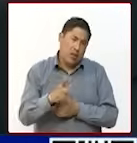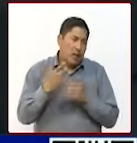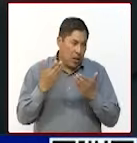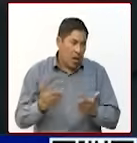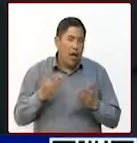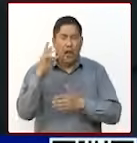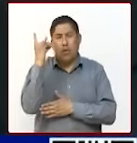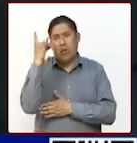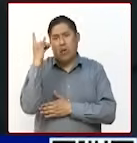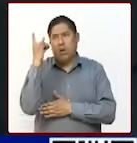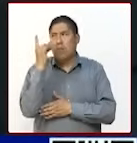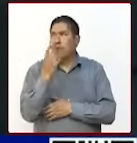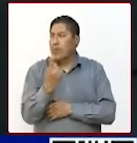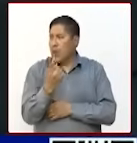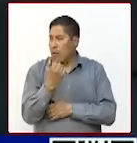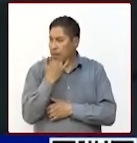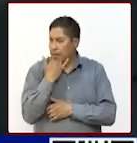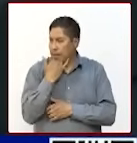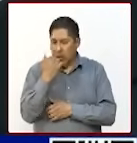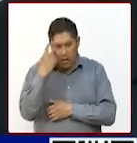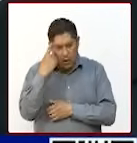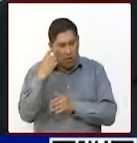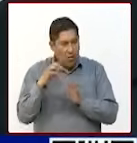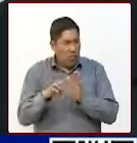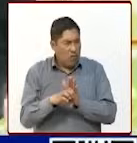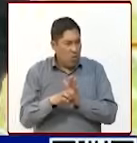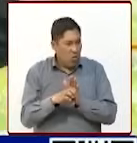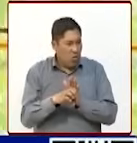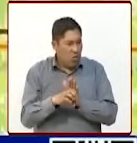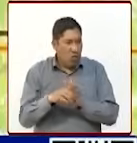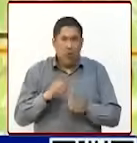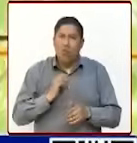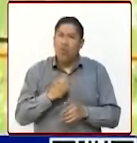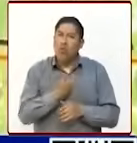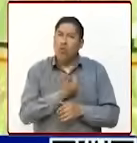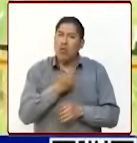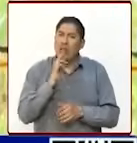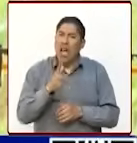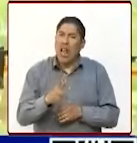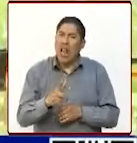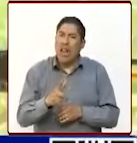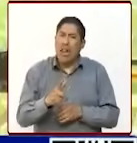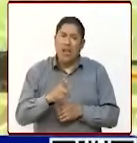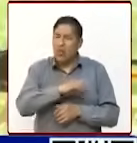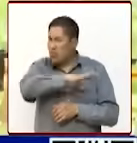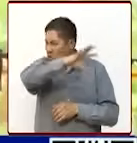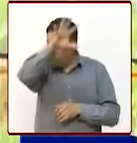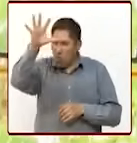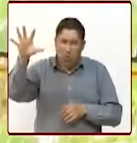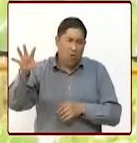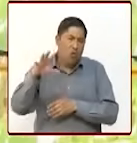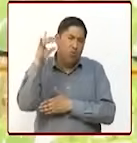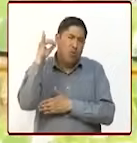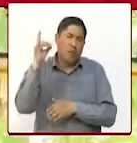el país, con una fotografía de nuestra realidad poblacional en lo extenso del